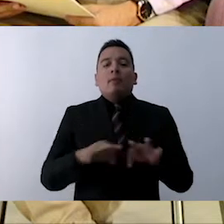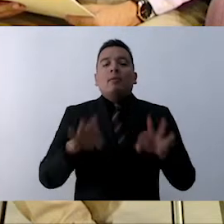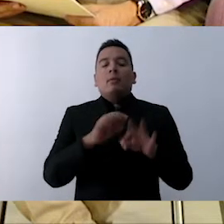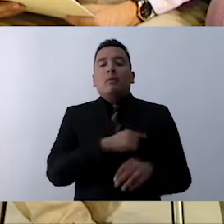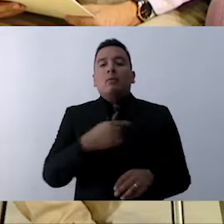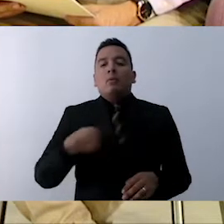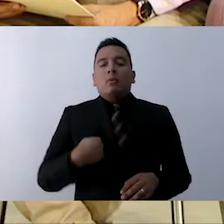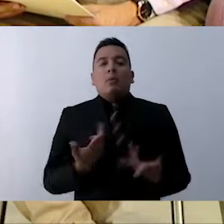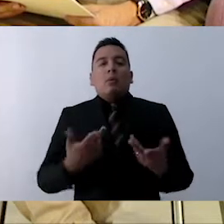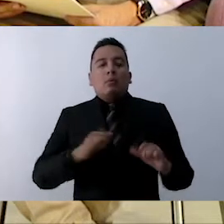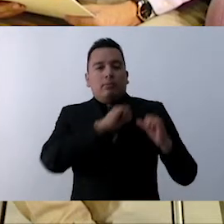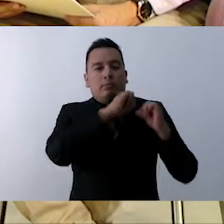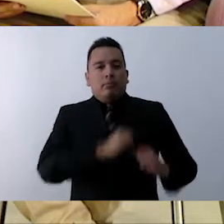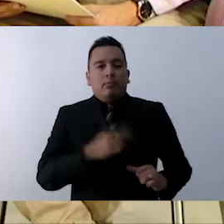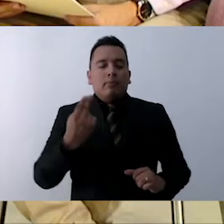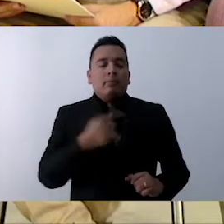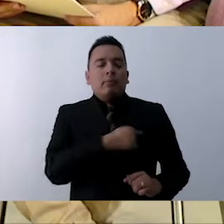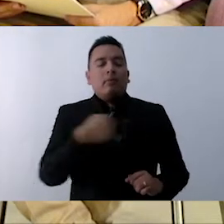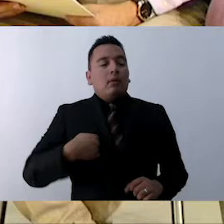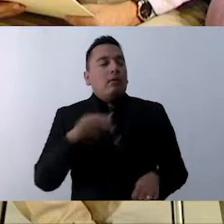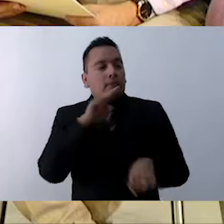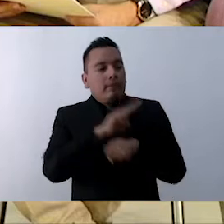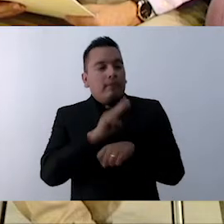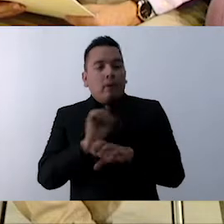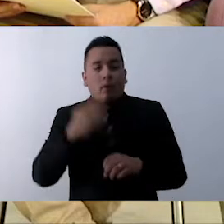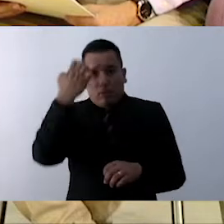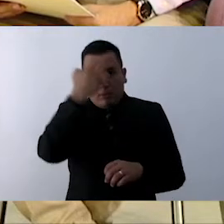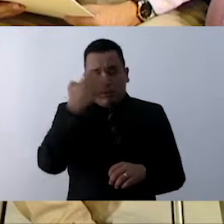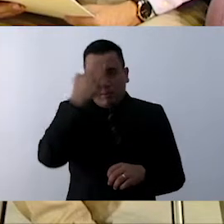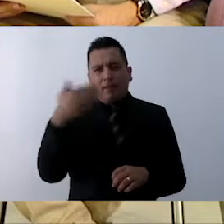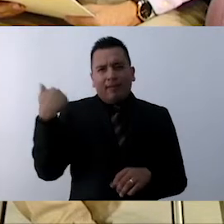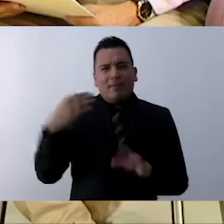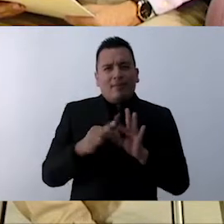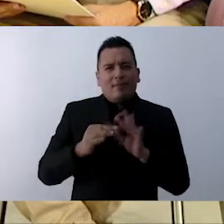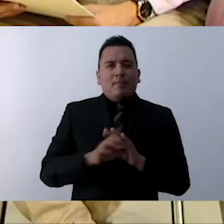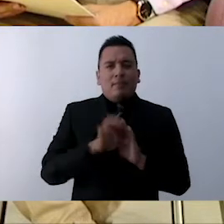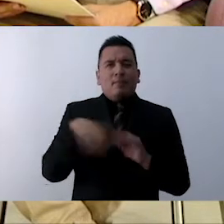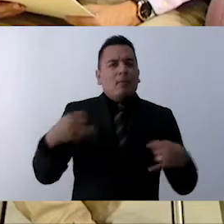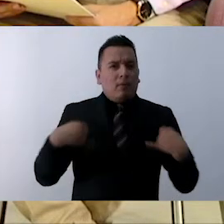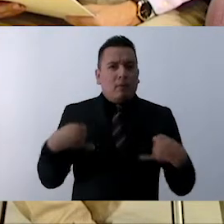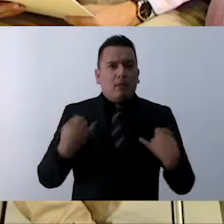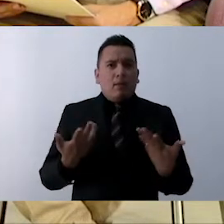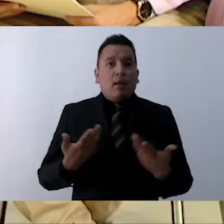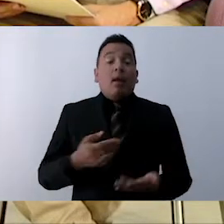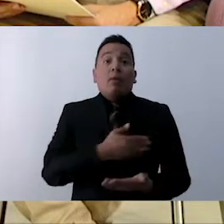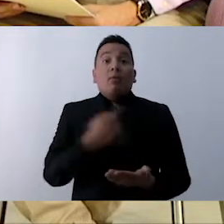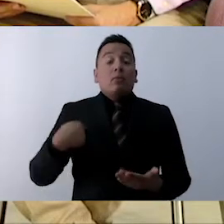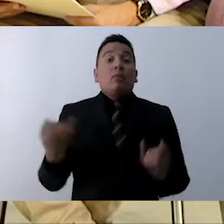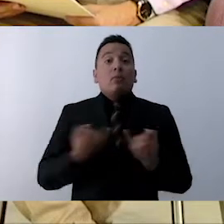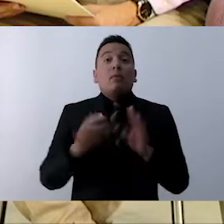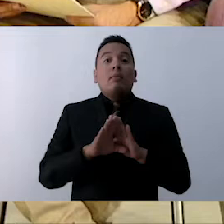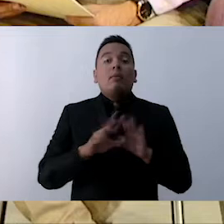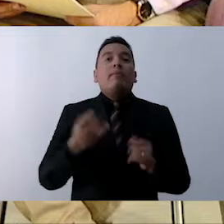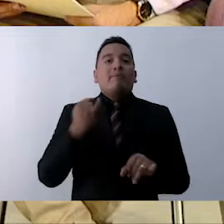me parece que tenemos que transitar, todas las autoridades electorales tenemos que transitar a la parte, decía hace un momentito el tema de la